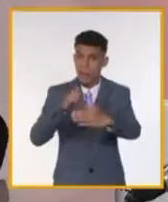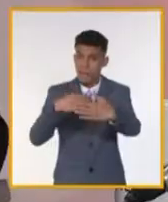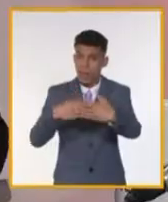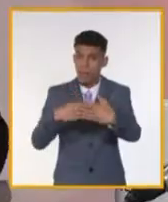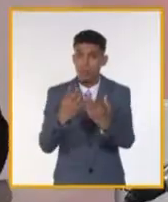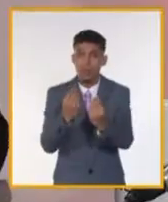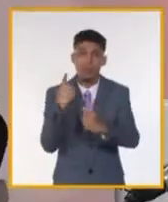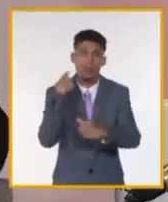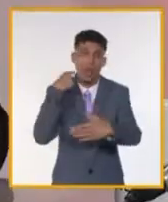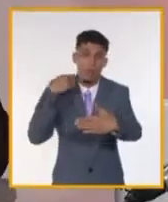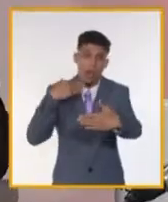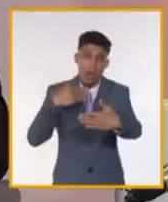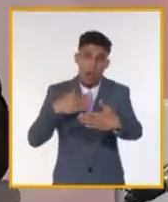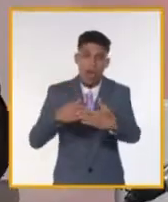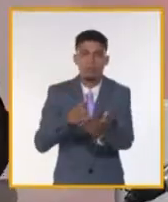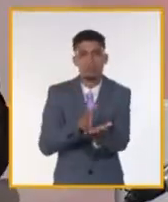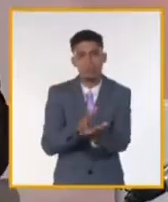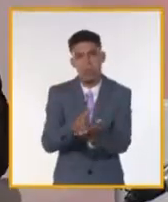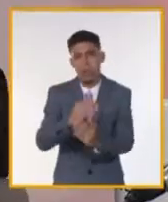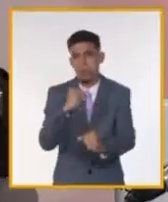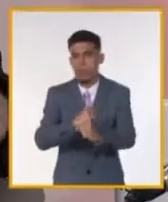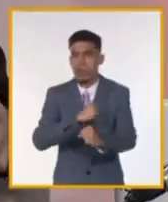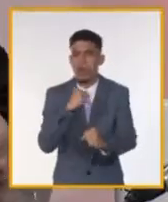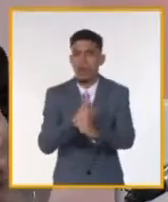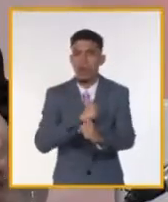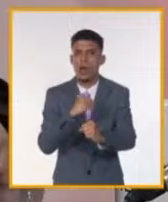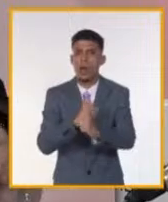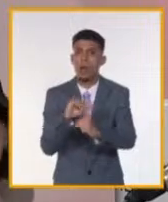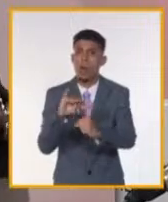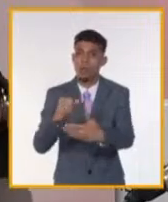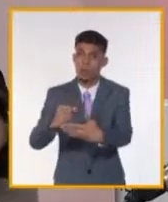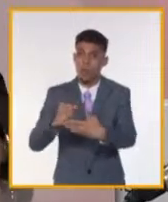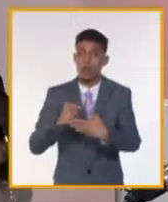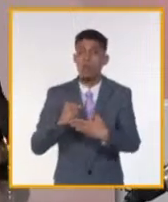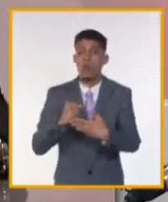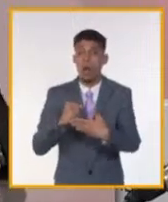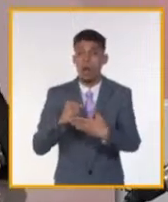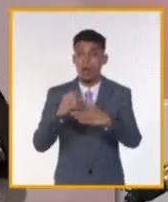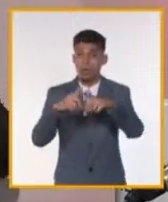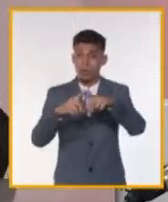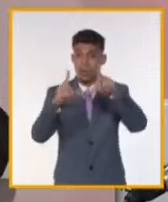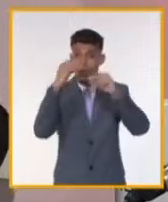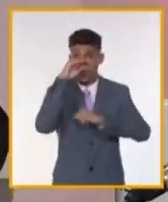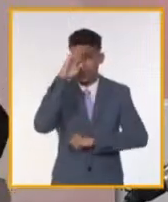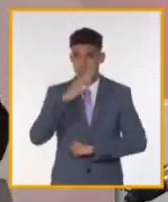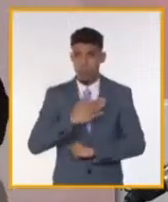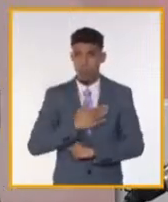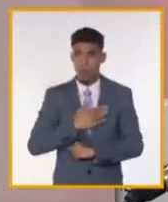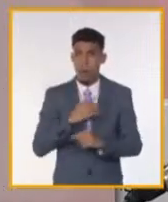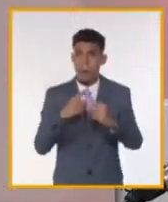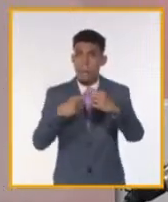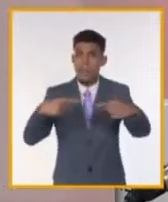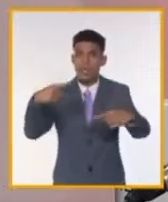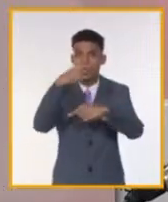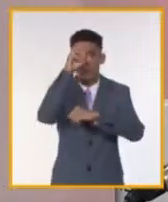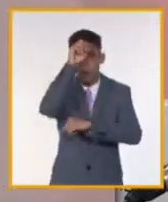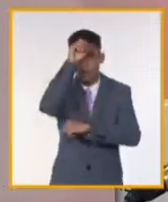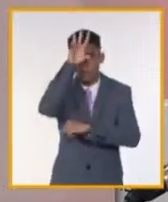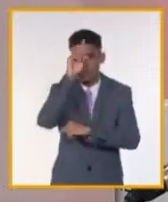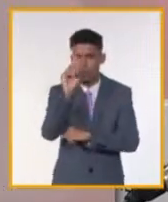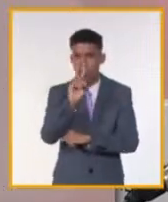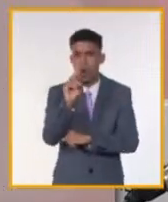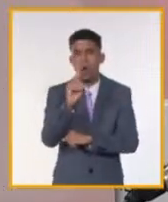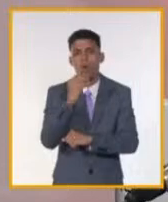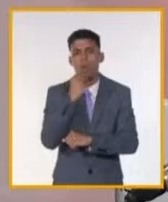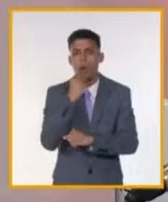tantos años y que ya no solo está dando frutos al interior del sector minero, sino que empieza también a proyectarse a ayudar